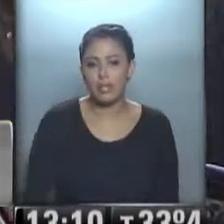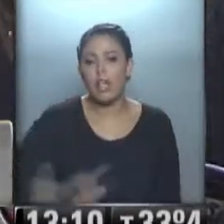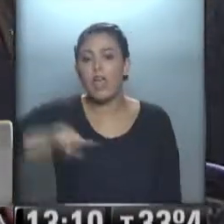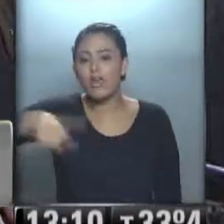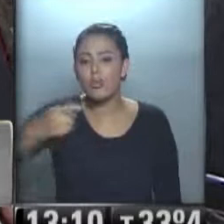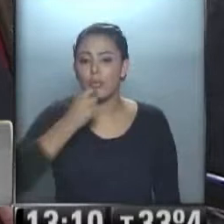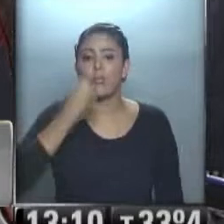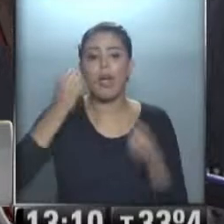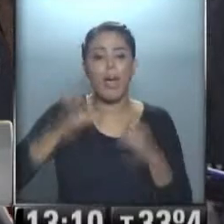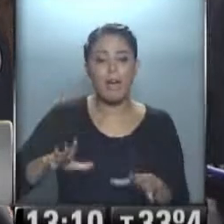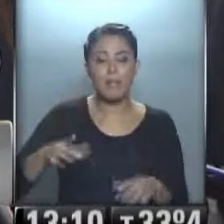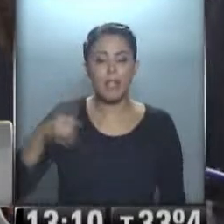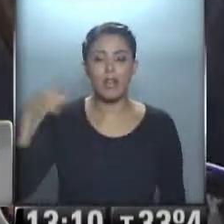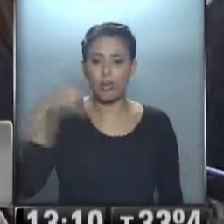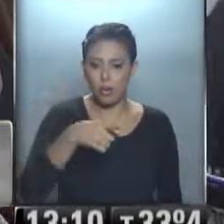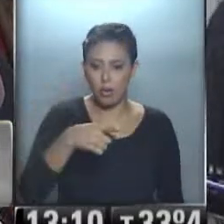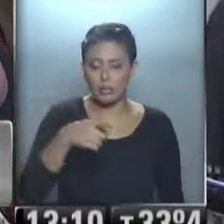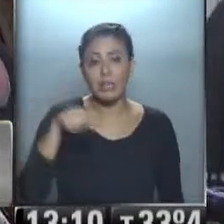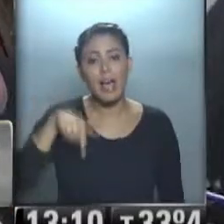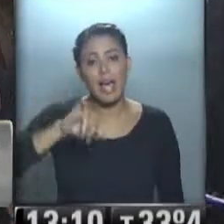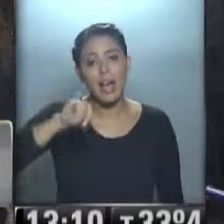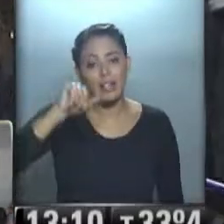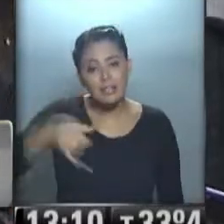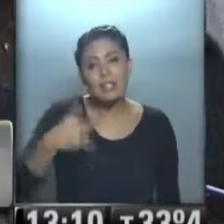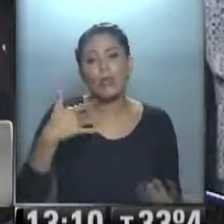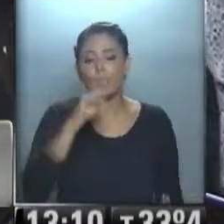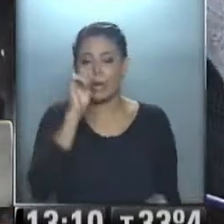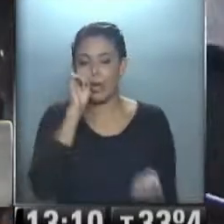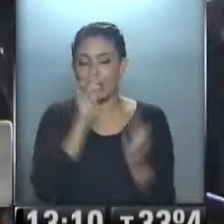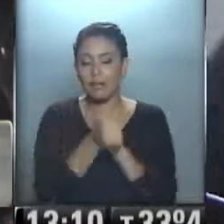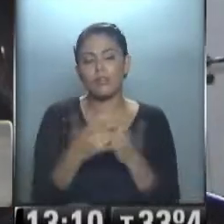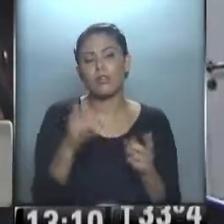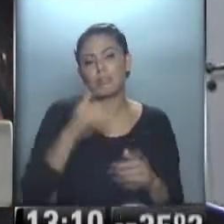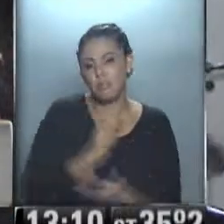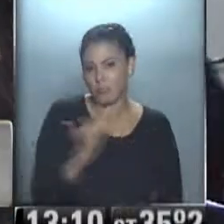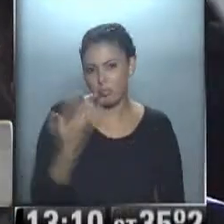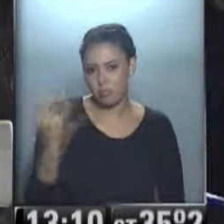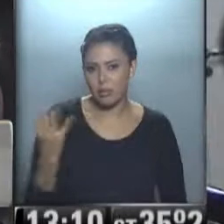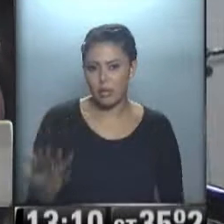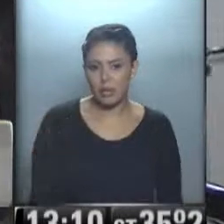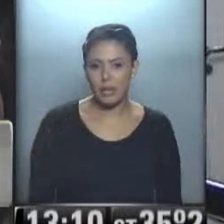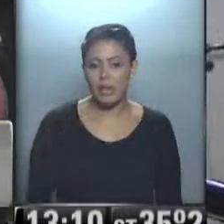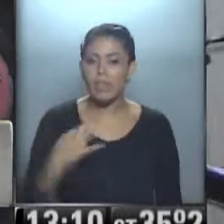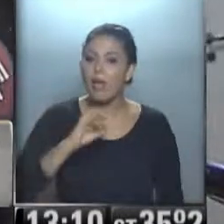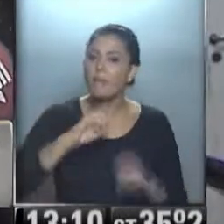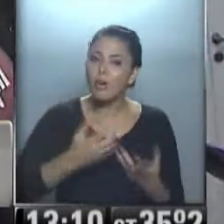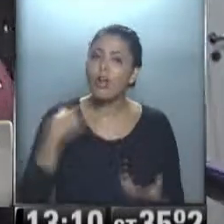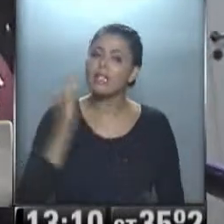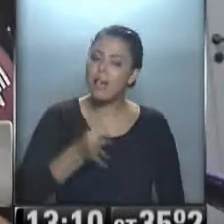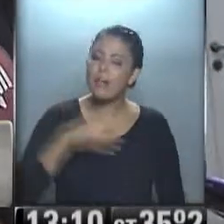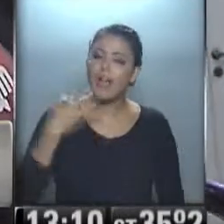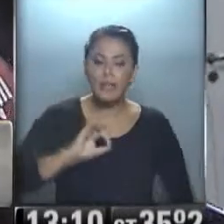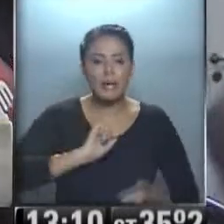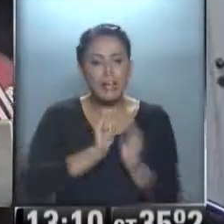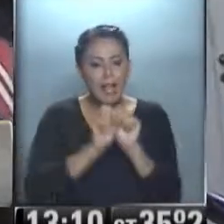otra, en el comienzo del contraataque, quizás ahí sí, pero yo creo que bien, bien, no. Tenemos que mejorar, sabemos que hay que mejorar,